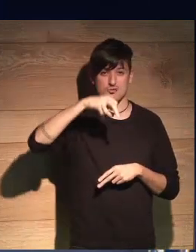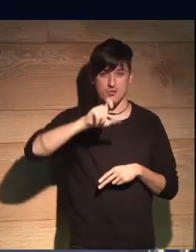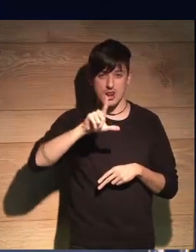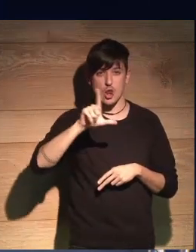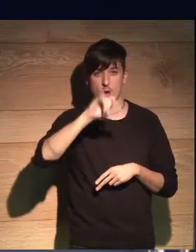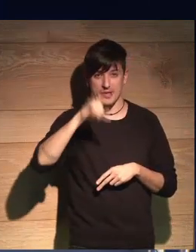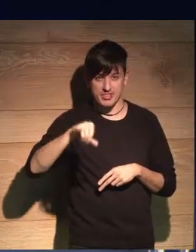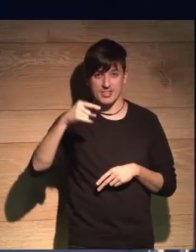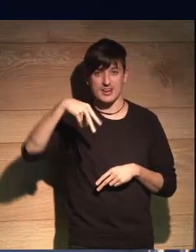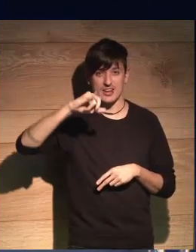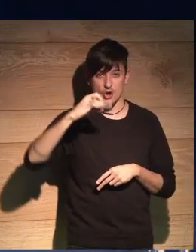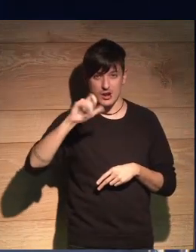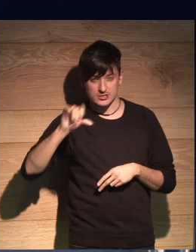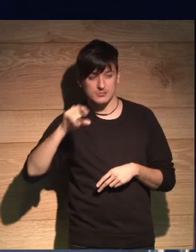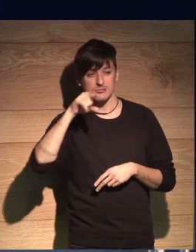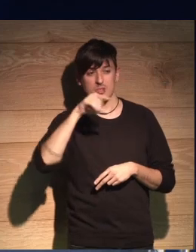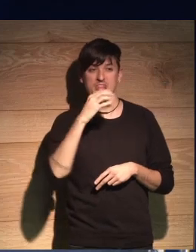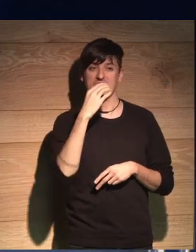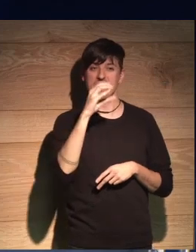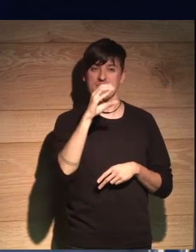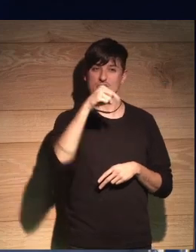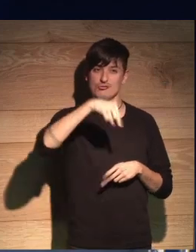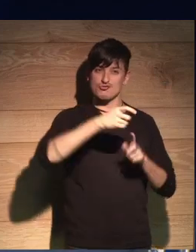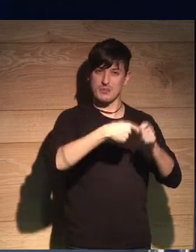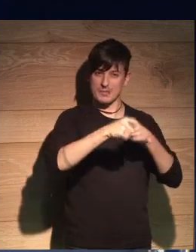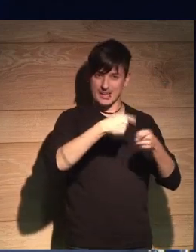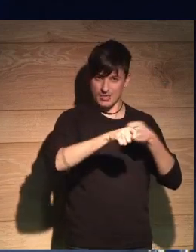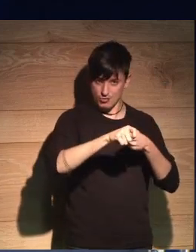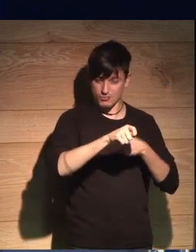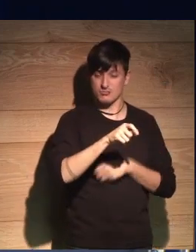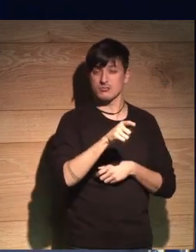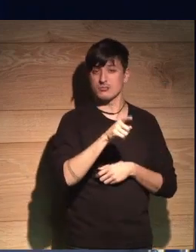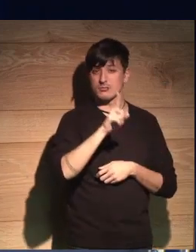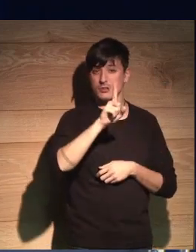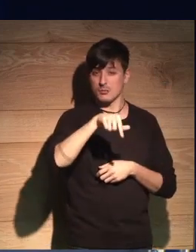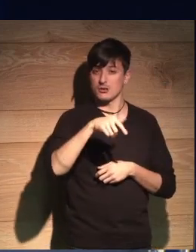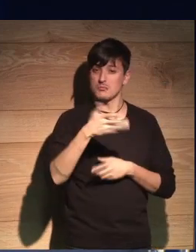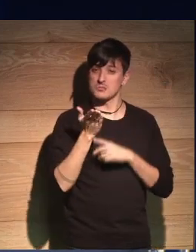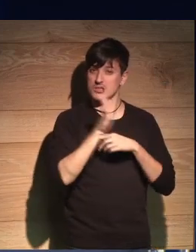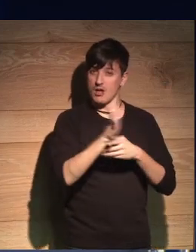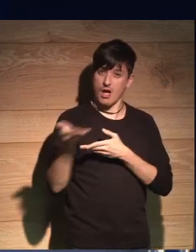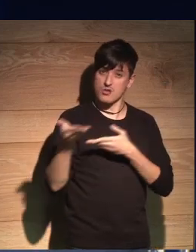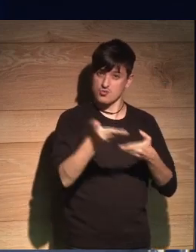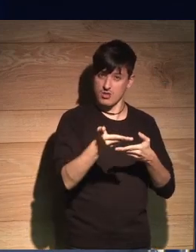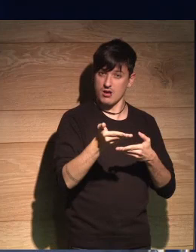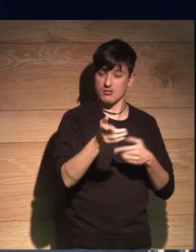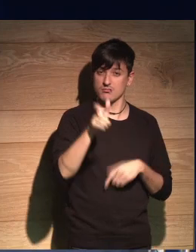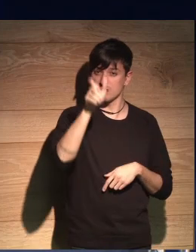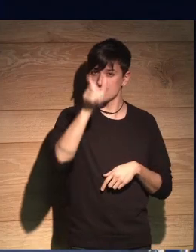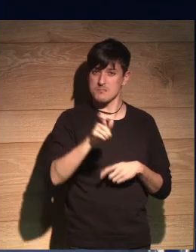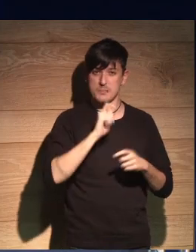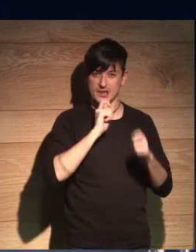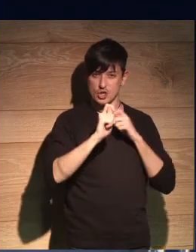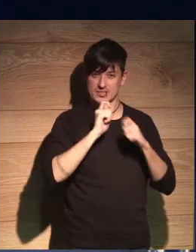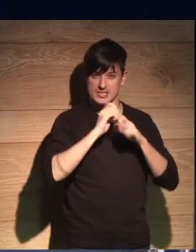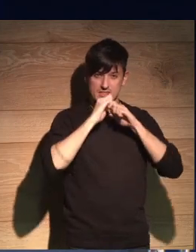es un científico hoy en un supermercado. También le presentarán y le ayudarán en este acto, le ayudará el